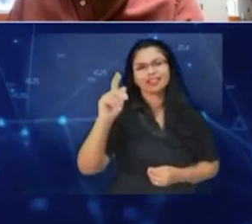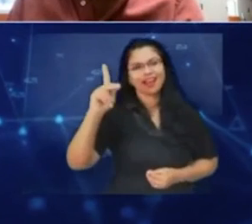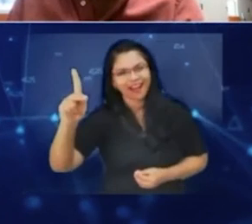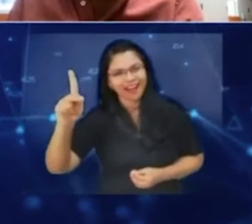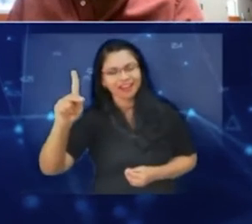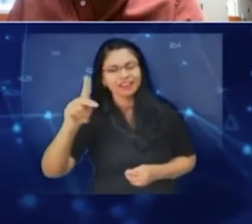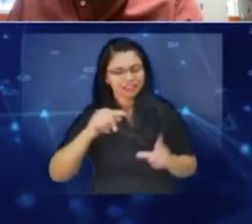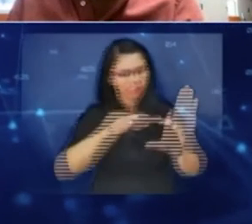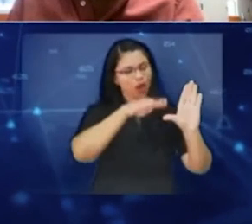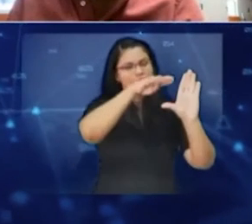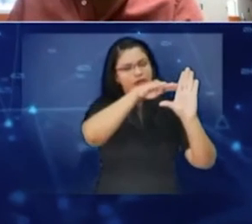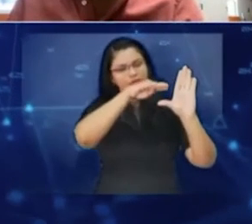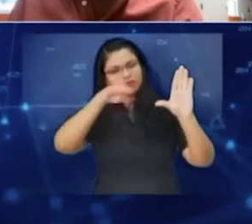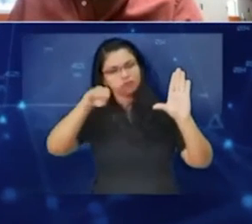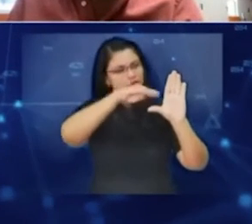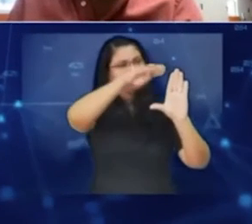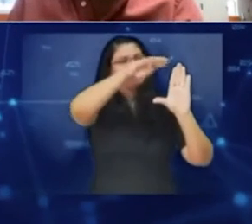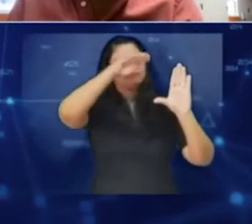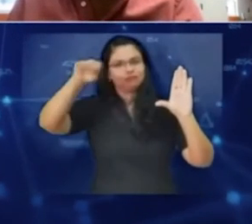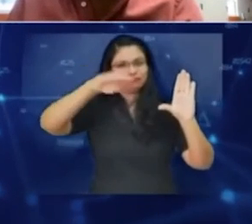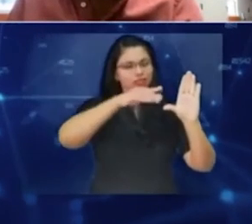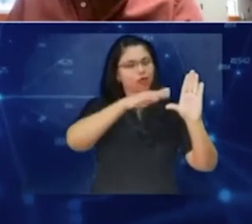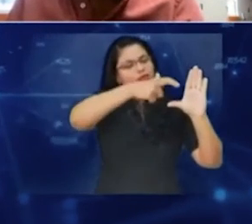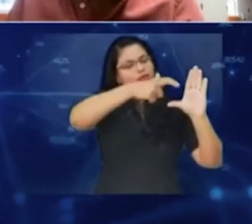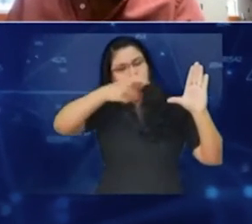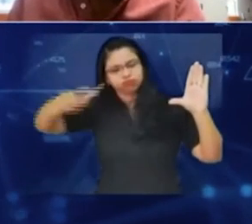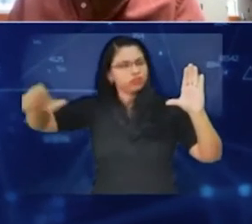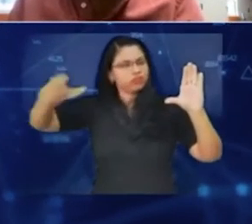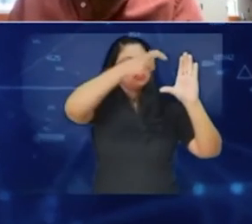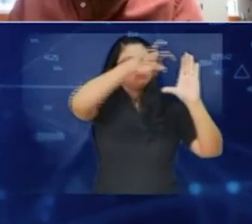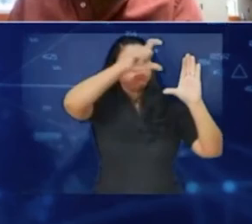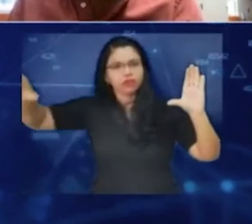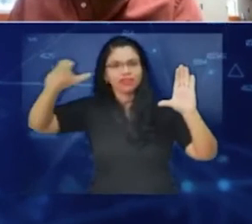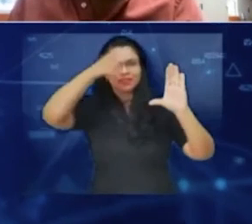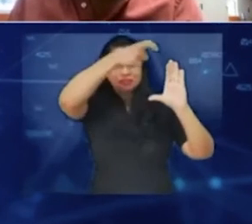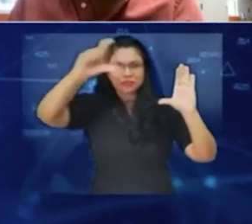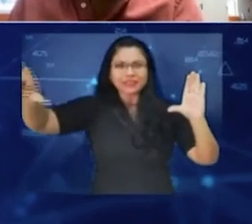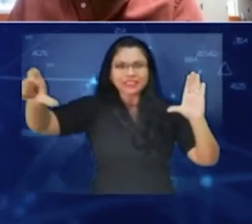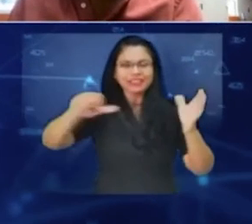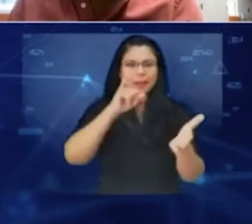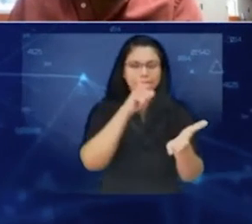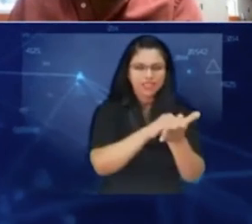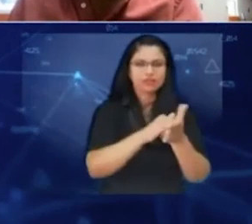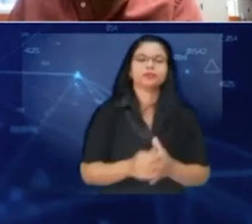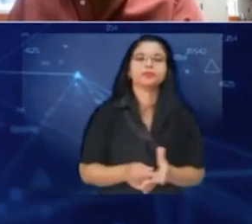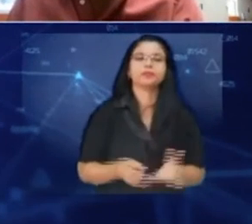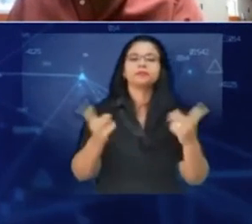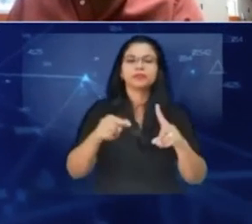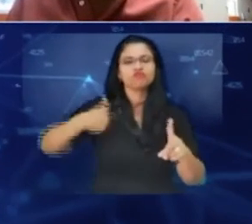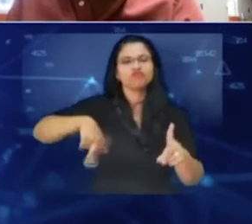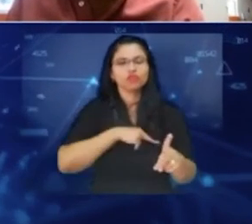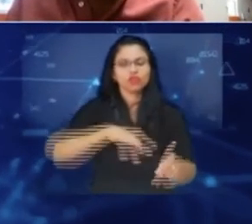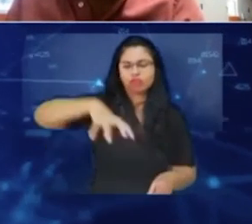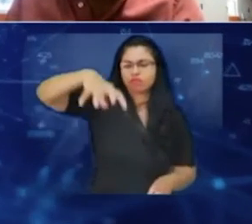segmento terrestre con estaciones terrestres maestras o gateways, como los conocemos, así como también estaciones de TTIC.